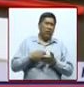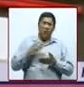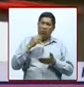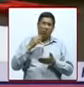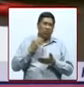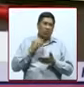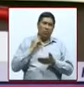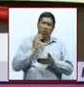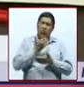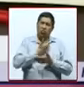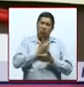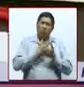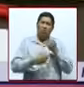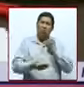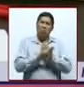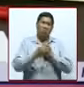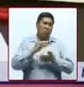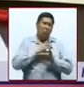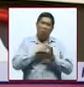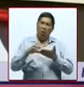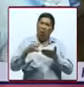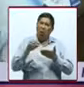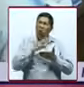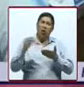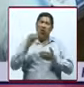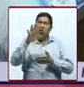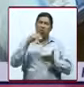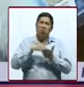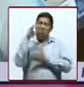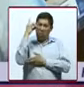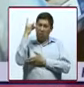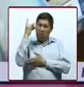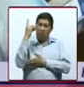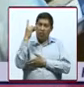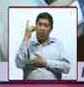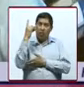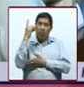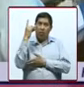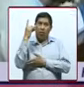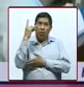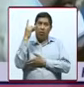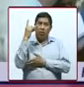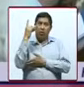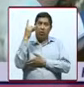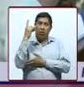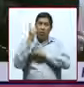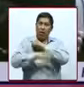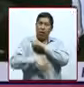congelamiento de nuestras cuentas y por la multa de 5.000 bolivianos. La Asamblea está en vacaciones en este caso.